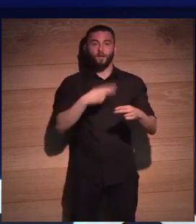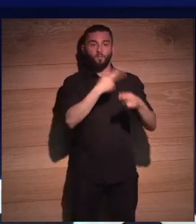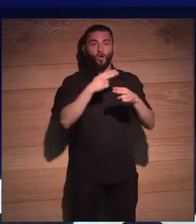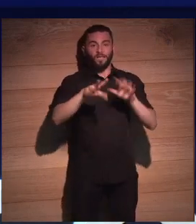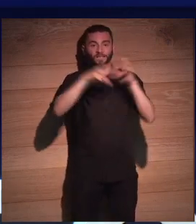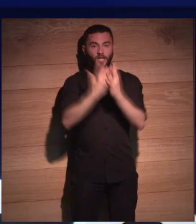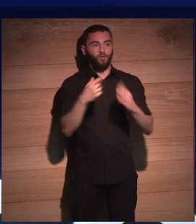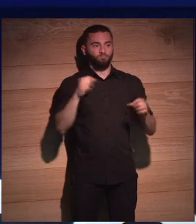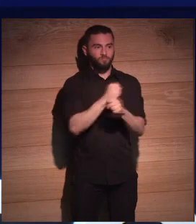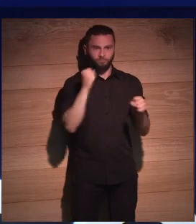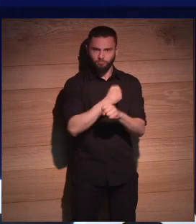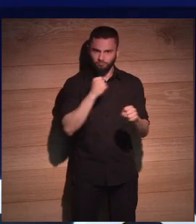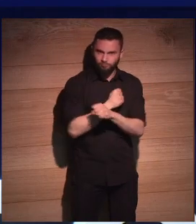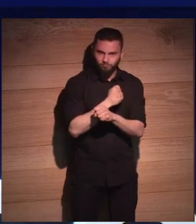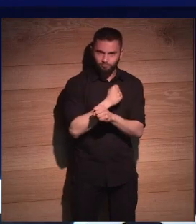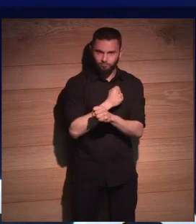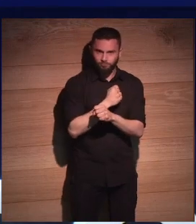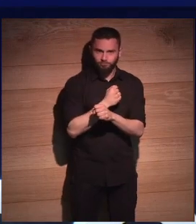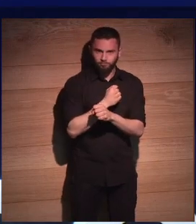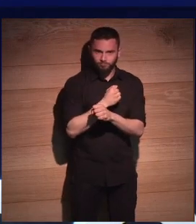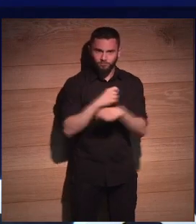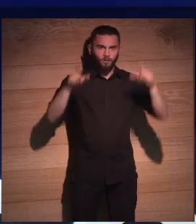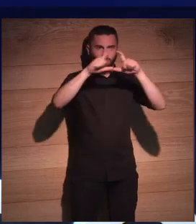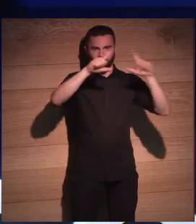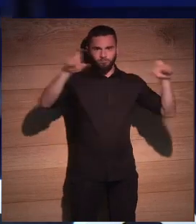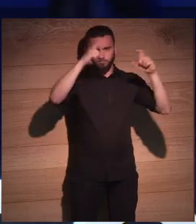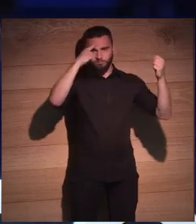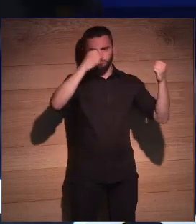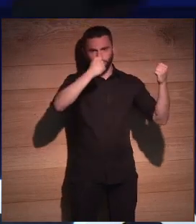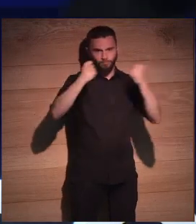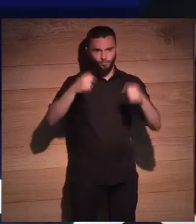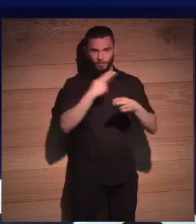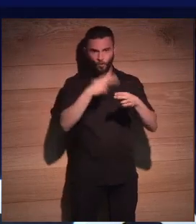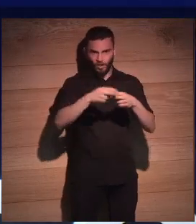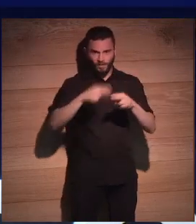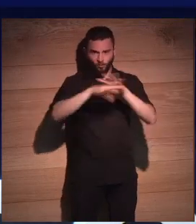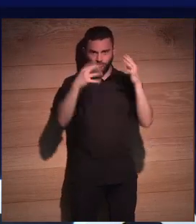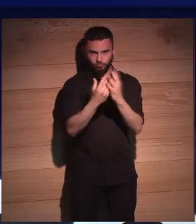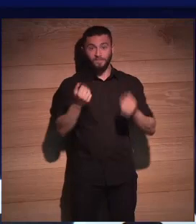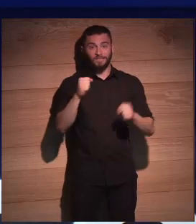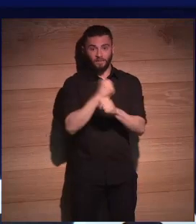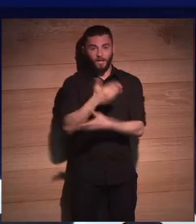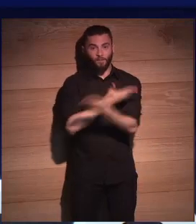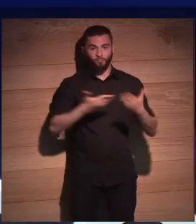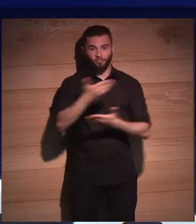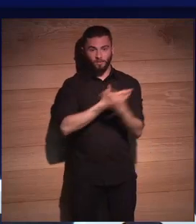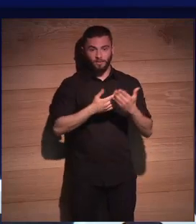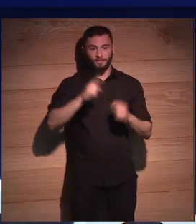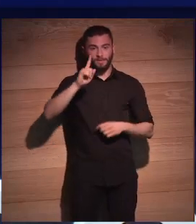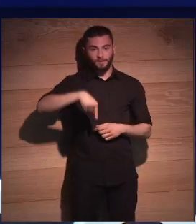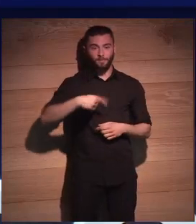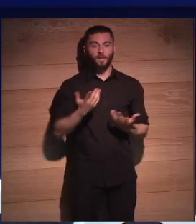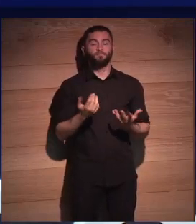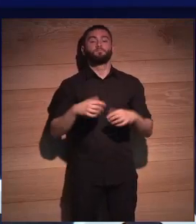internacionales, en las grandes cumbres, digamos, a nivel político mundial y con las grandes multilaterales a